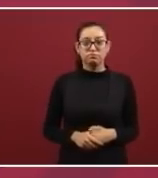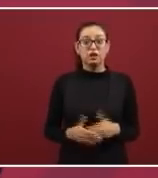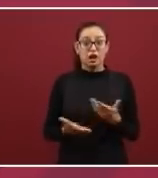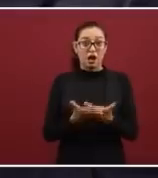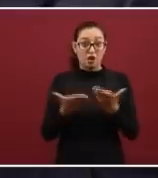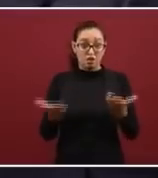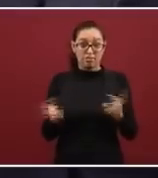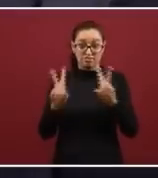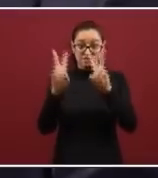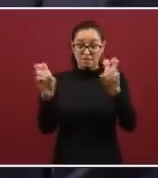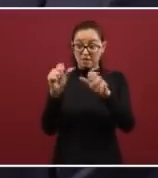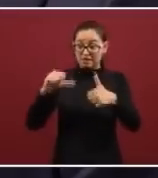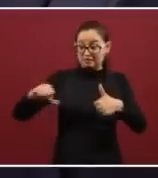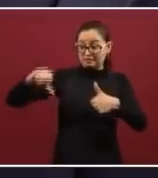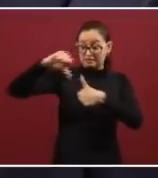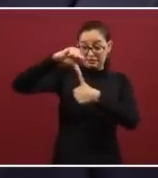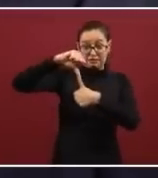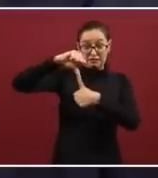Centroamérica,